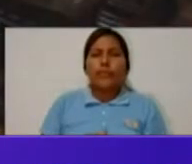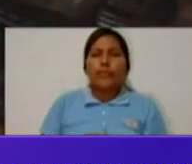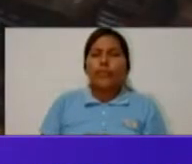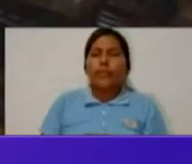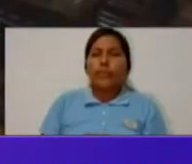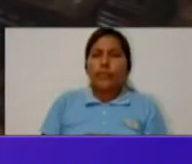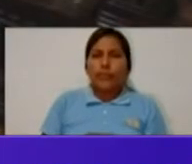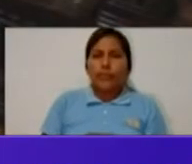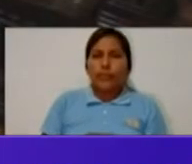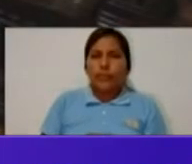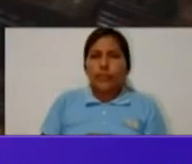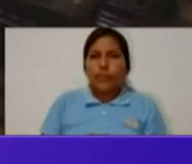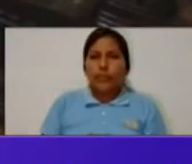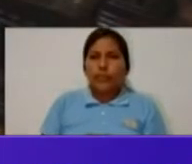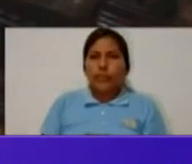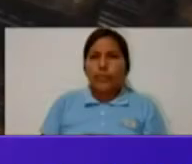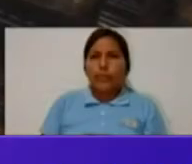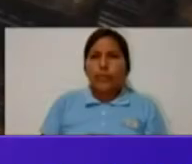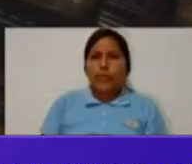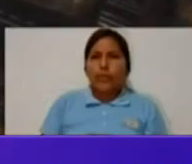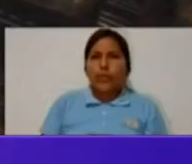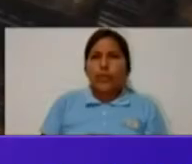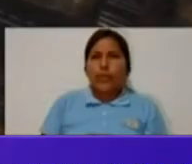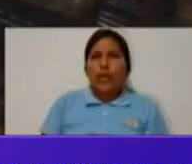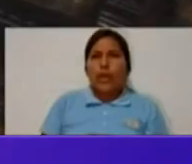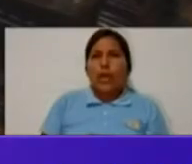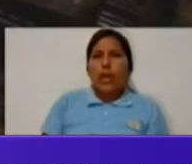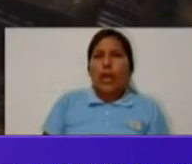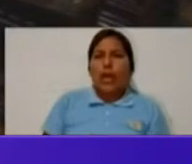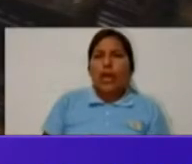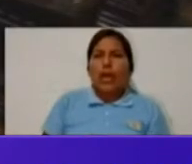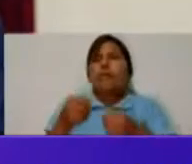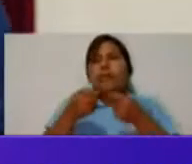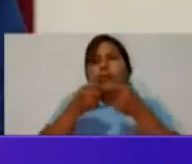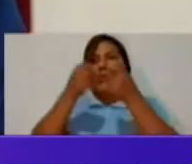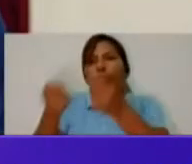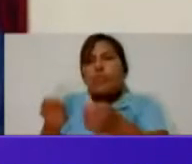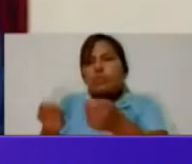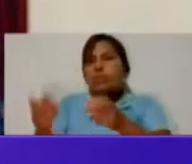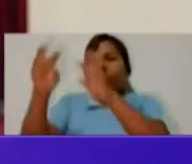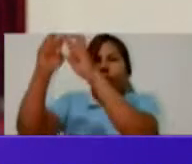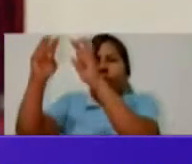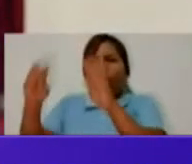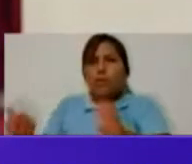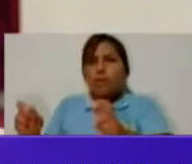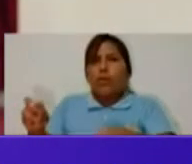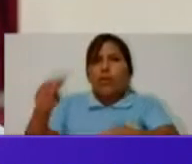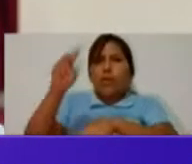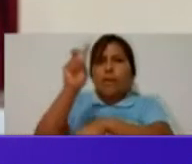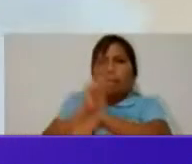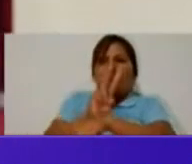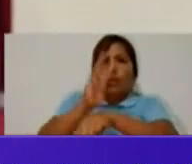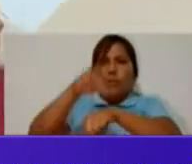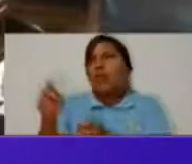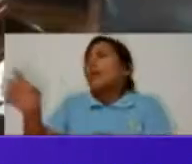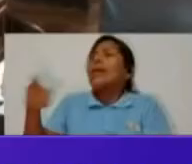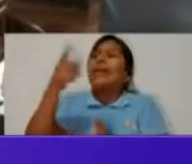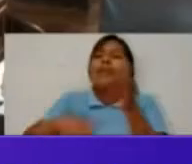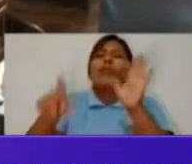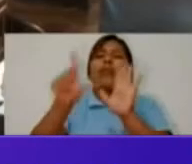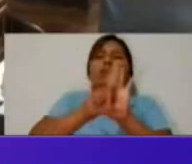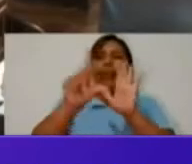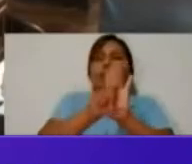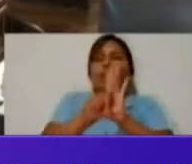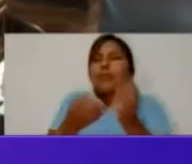Julio Gagó, quien durante la campaña fue mano derecha de Rafael López Aliaga, fue acusado de haber pedido una donación de alimentos a